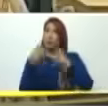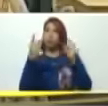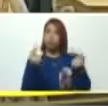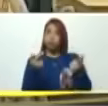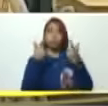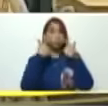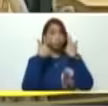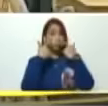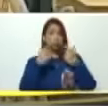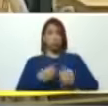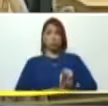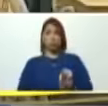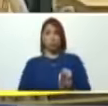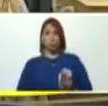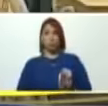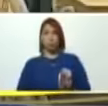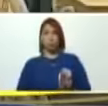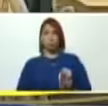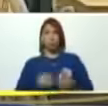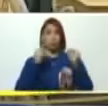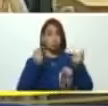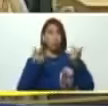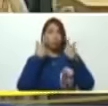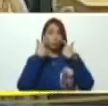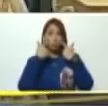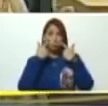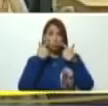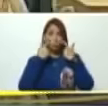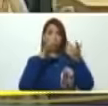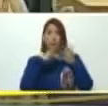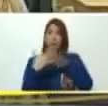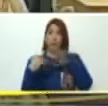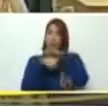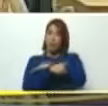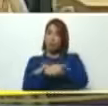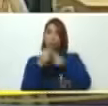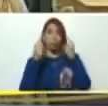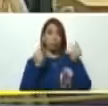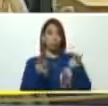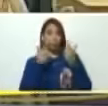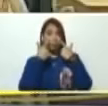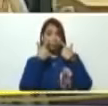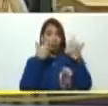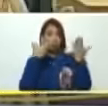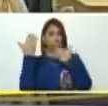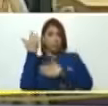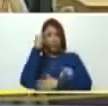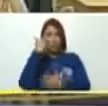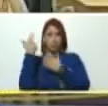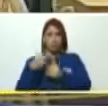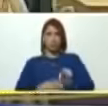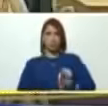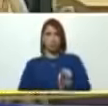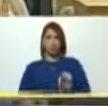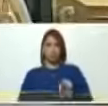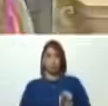Adentro, alerta Barrio Adentro, hay que ponerse las pilas. Vamos, San Felipe, vamos a ver qué fue lo que pasó.